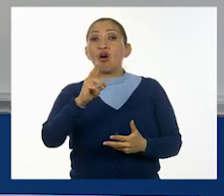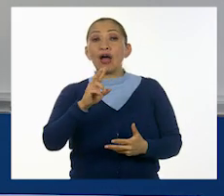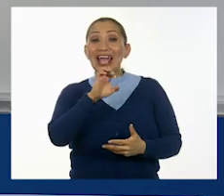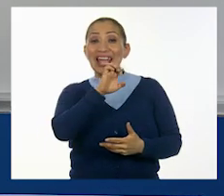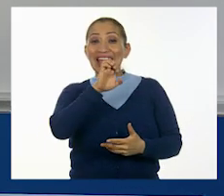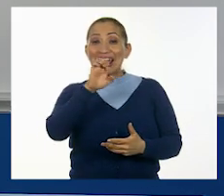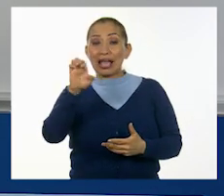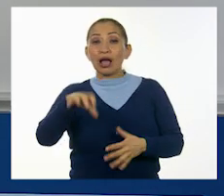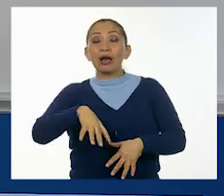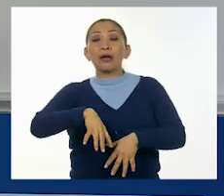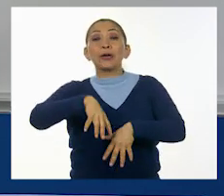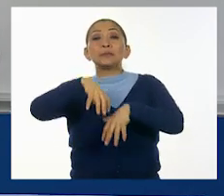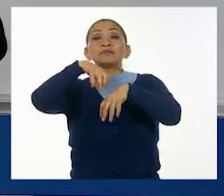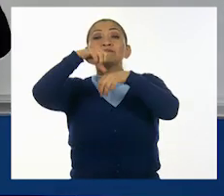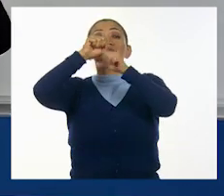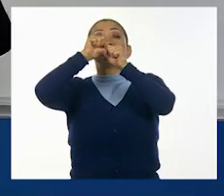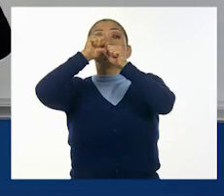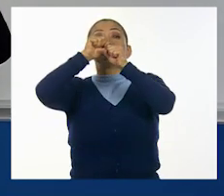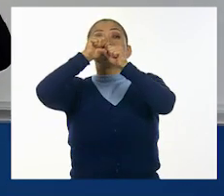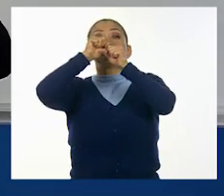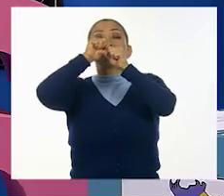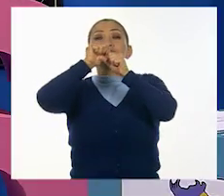M. Inhalamos.